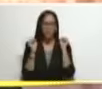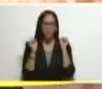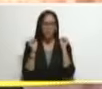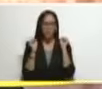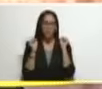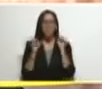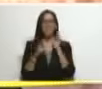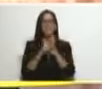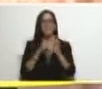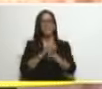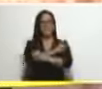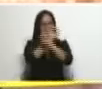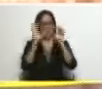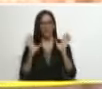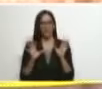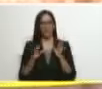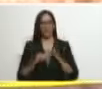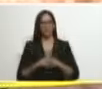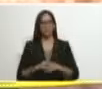leyes claras, pues.